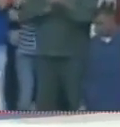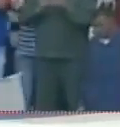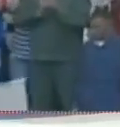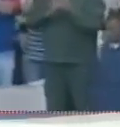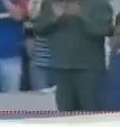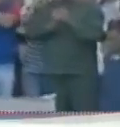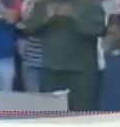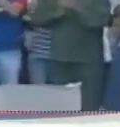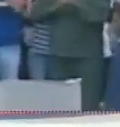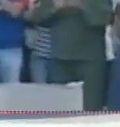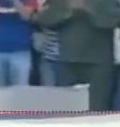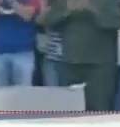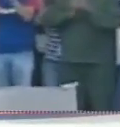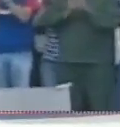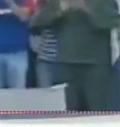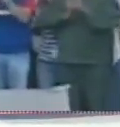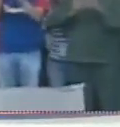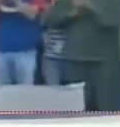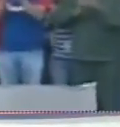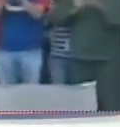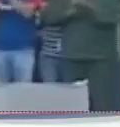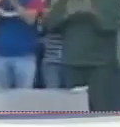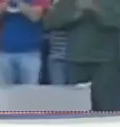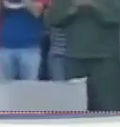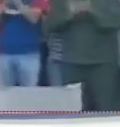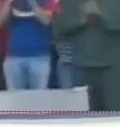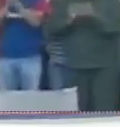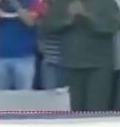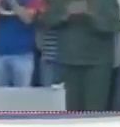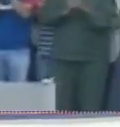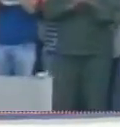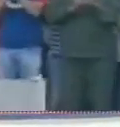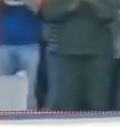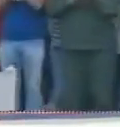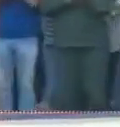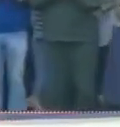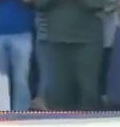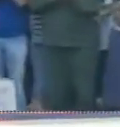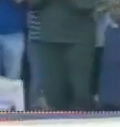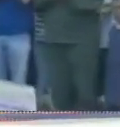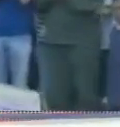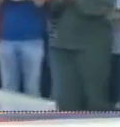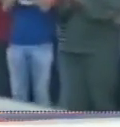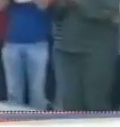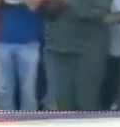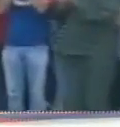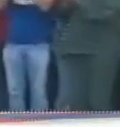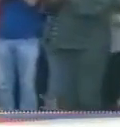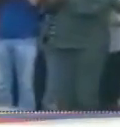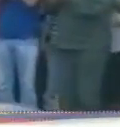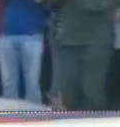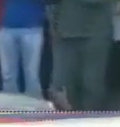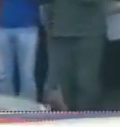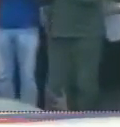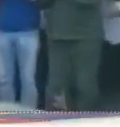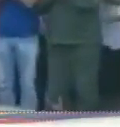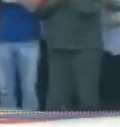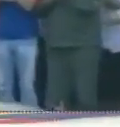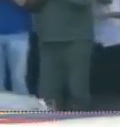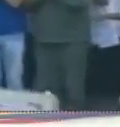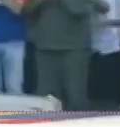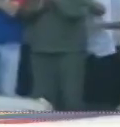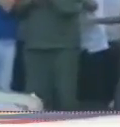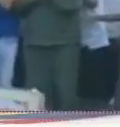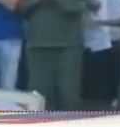de Venezuela, porque los chavistas, los bolivarianos, no nos rendimos, no nos rajamos. ¡Siempre vamos a defender